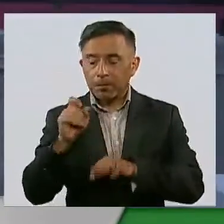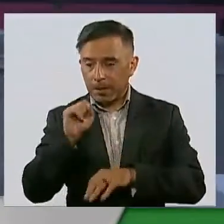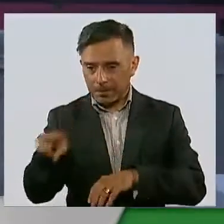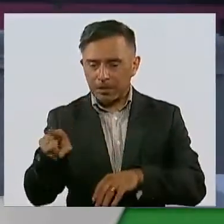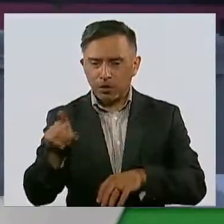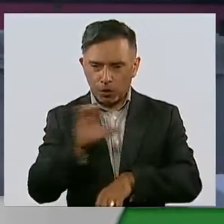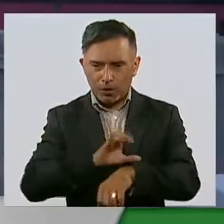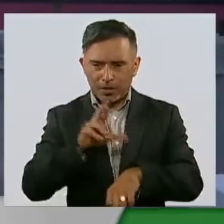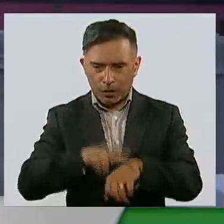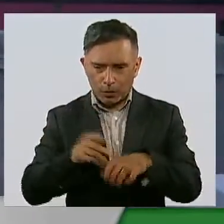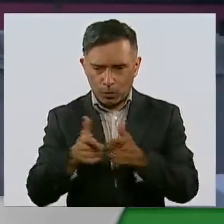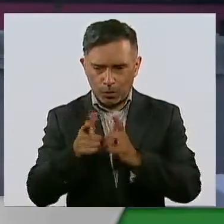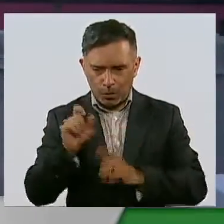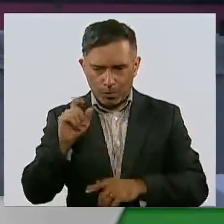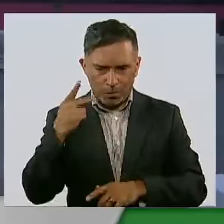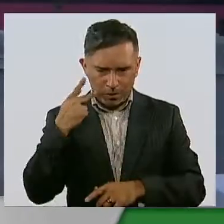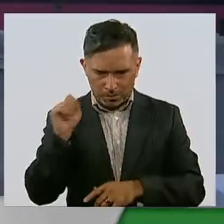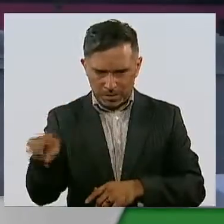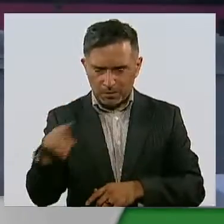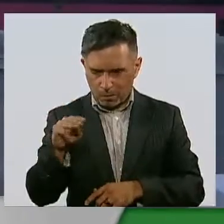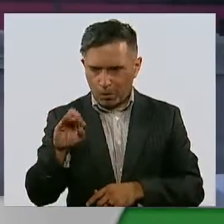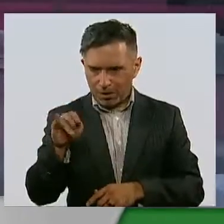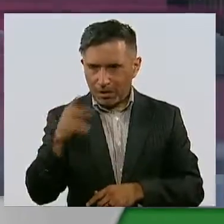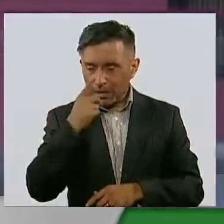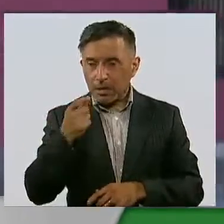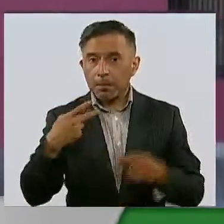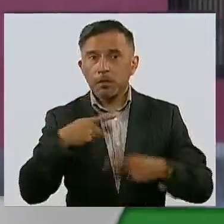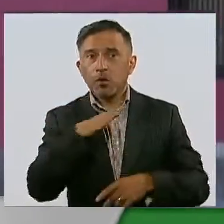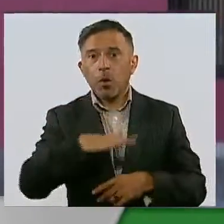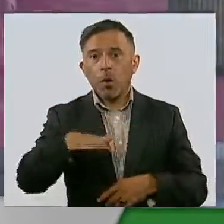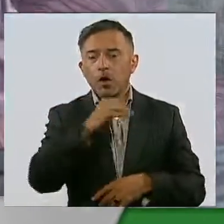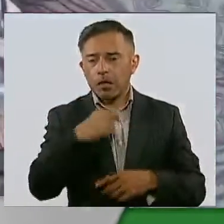Morena enfatizó que no negociará la voluntad popular.